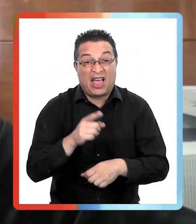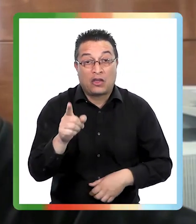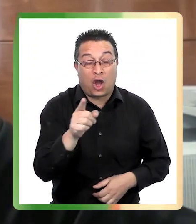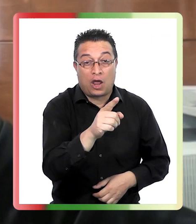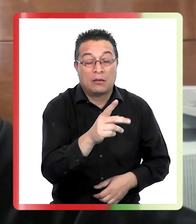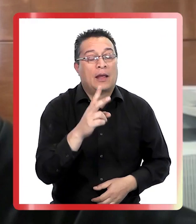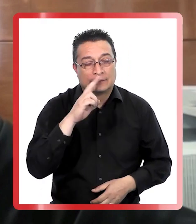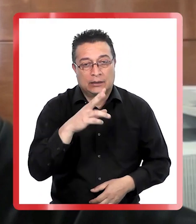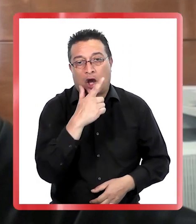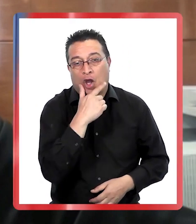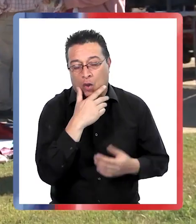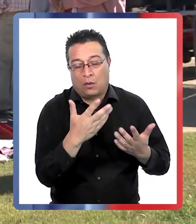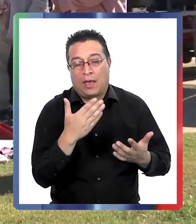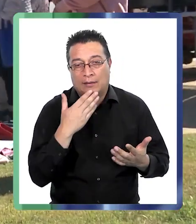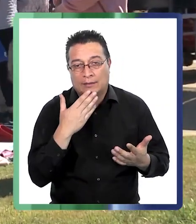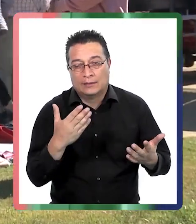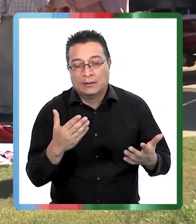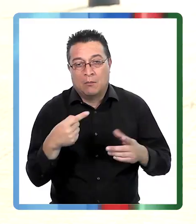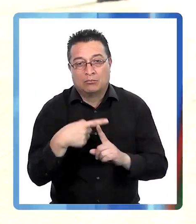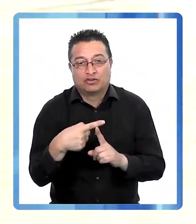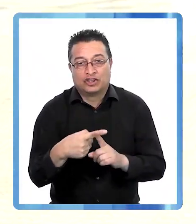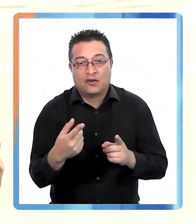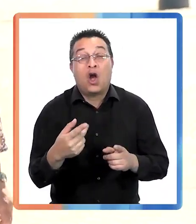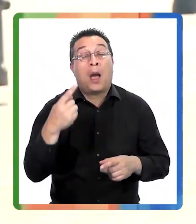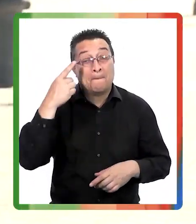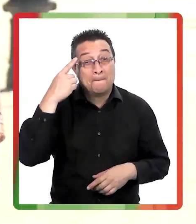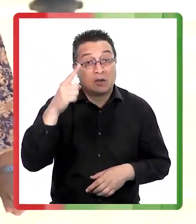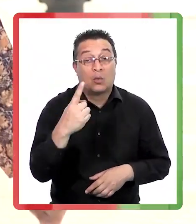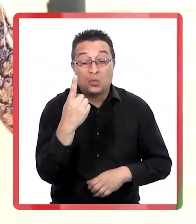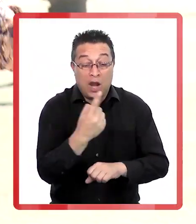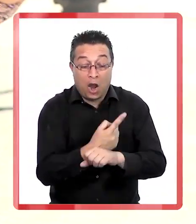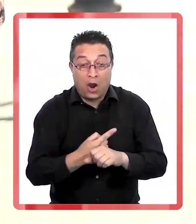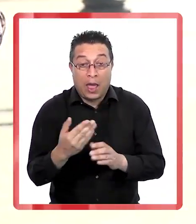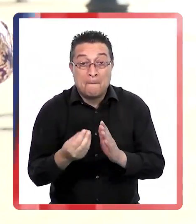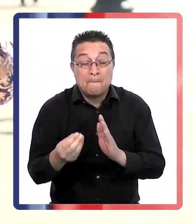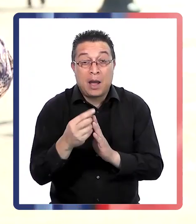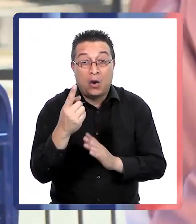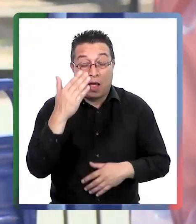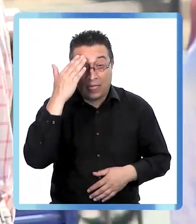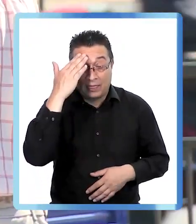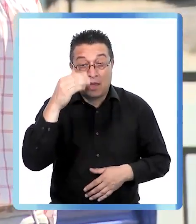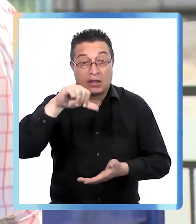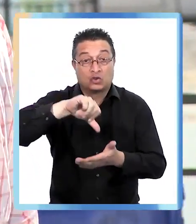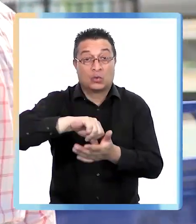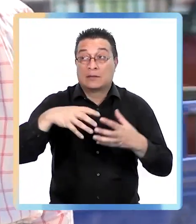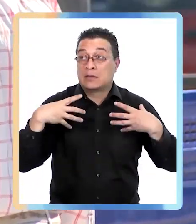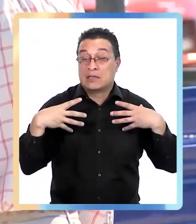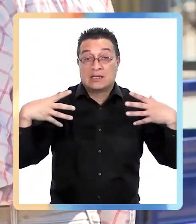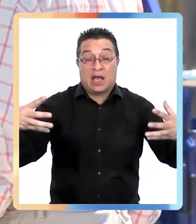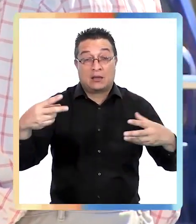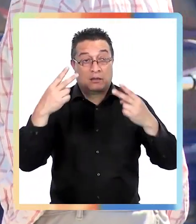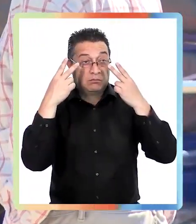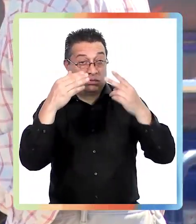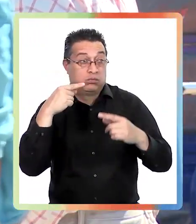a ser sin lugar a dudas. Hay que pensar que una persona que tiene una hora más al día en ciudades grandes, donde